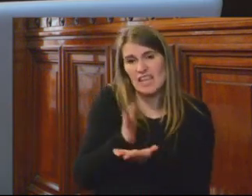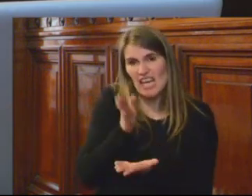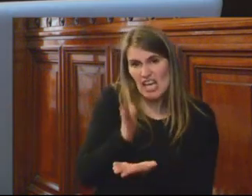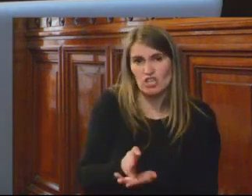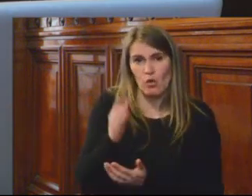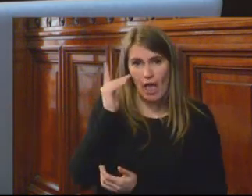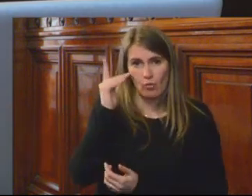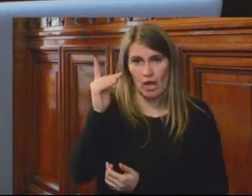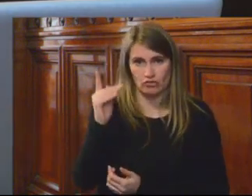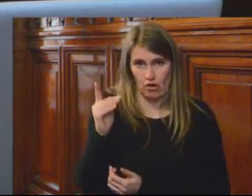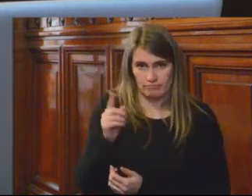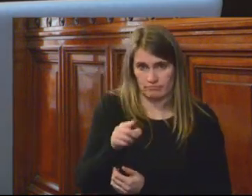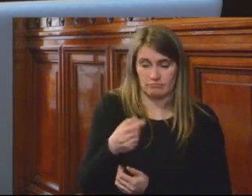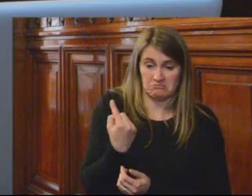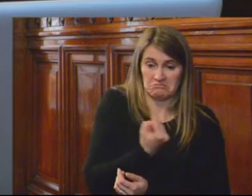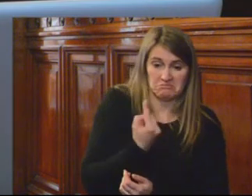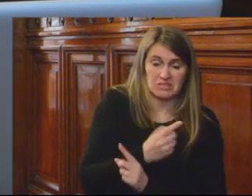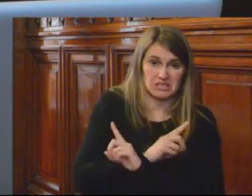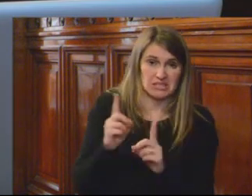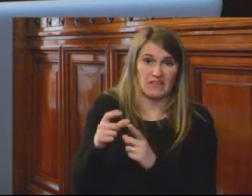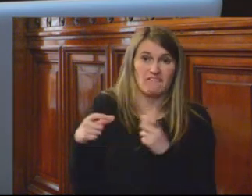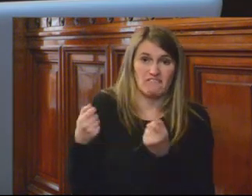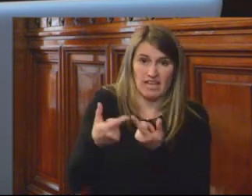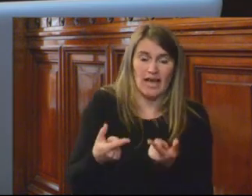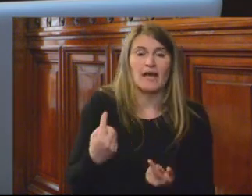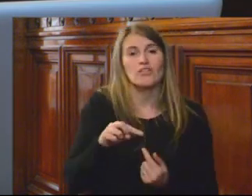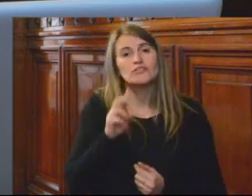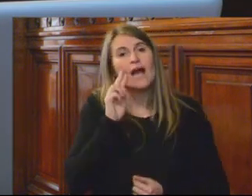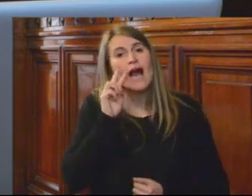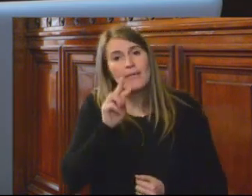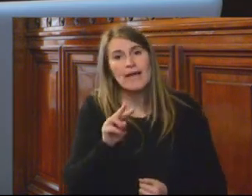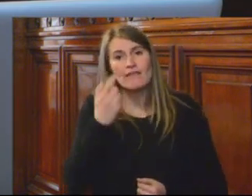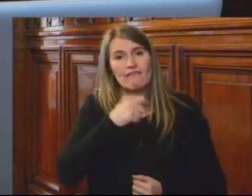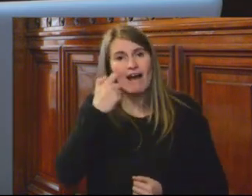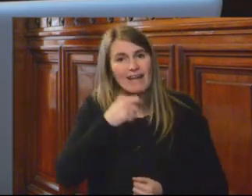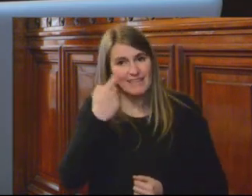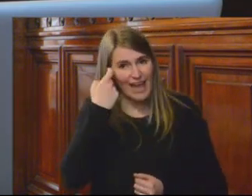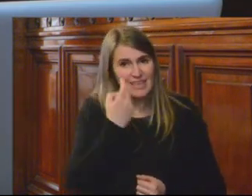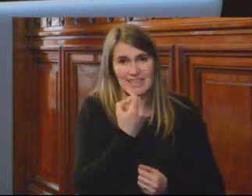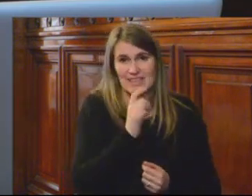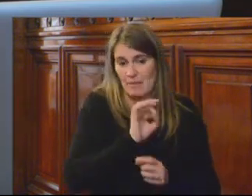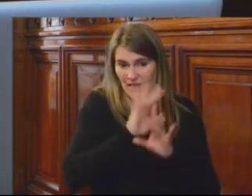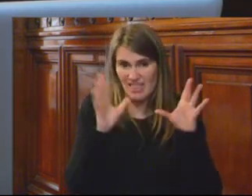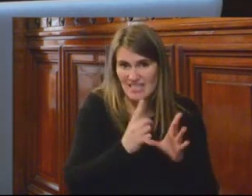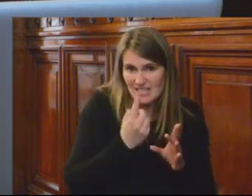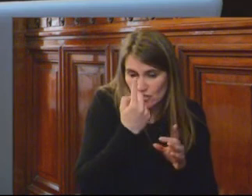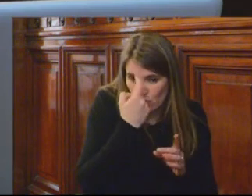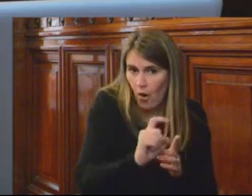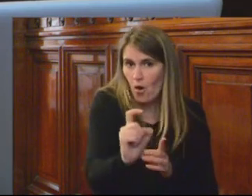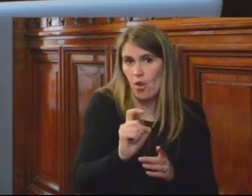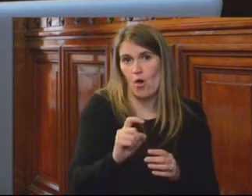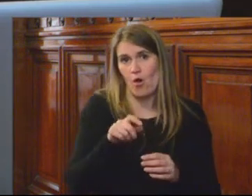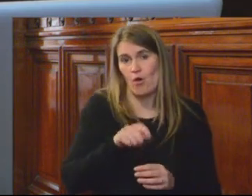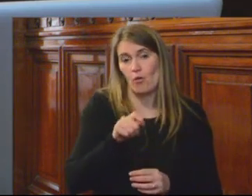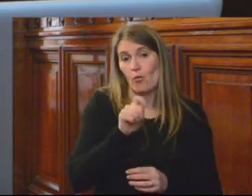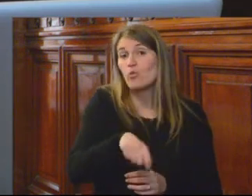Entonces, creo que hay que leer a la luz de esta falta de independencia del Poder Judicial, la agresión o la injerencia